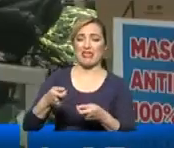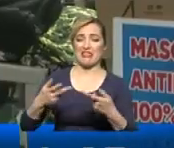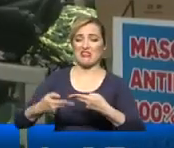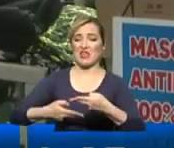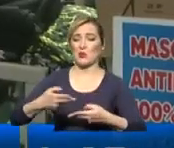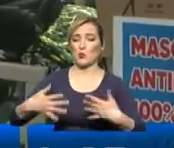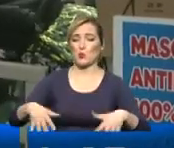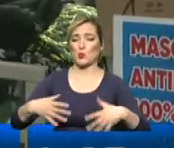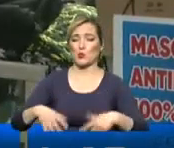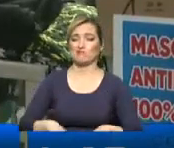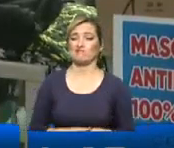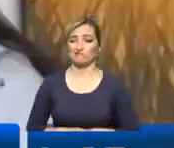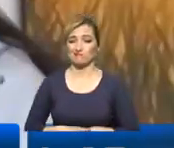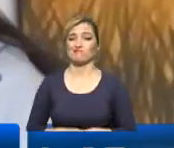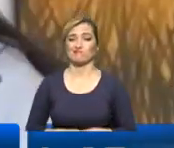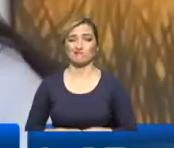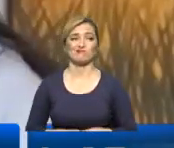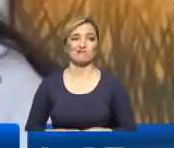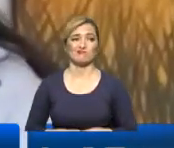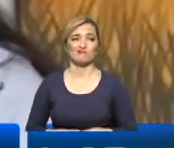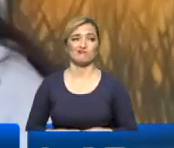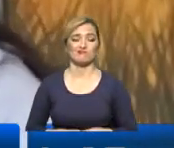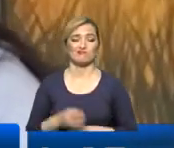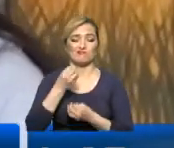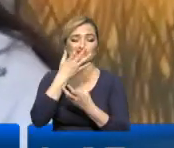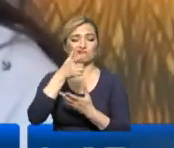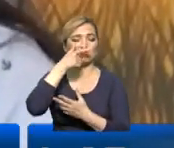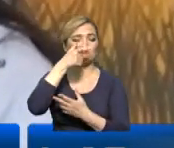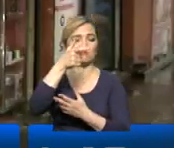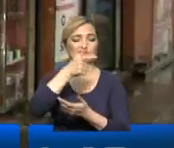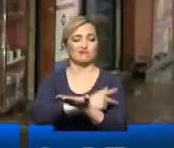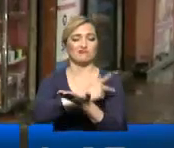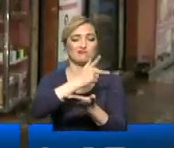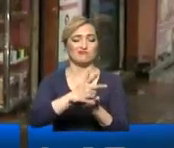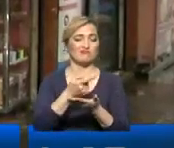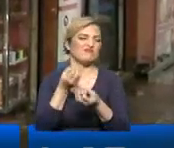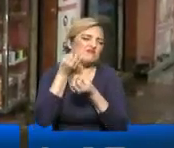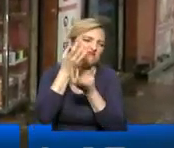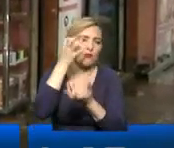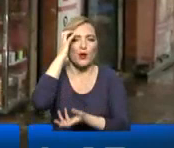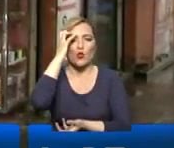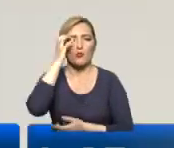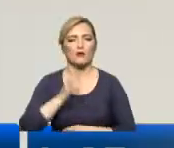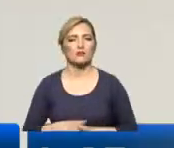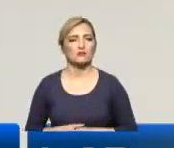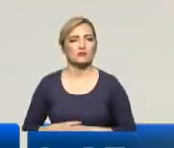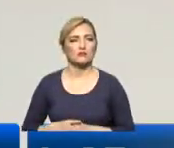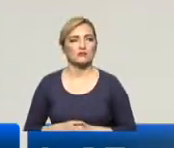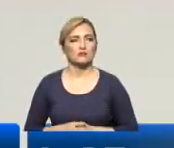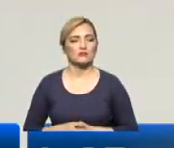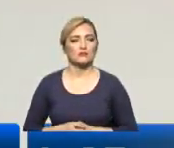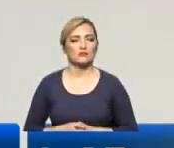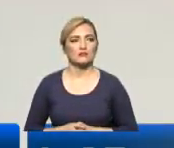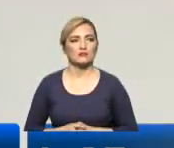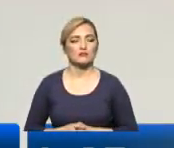comercio durante la emergencia. Los datos que revela la intendenta de Pichincha son preocupantes. Sí, hay muchos